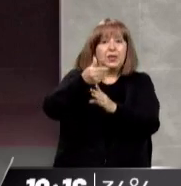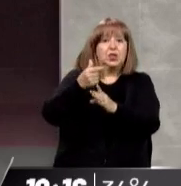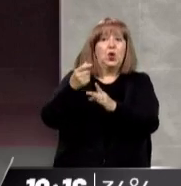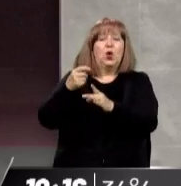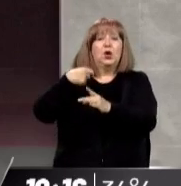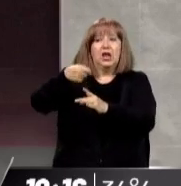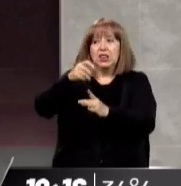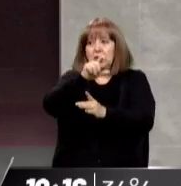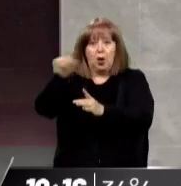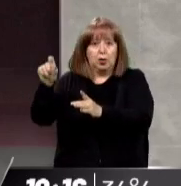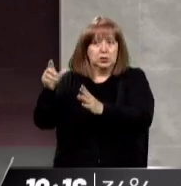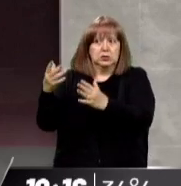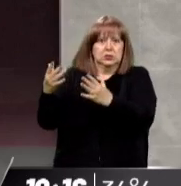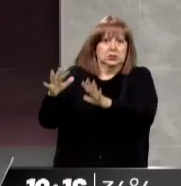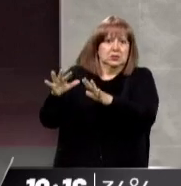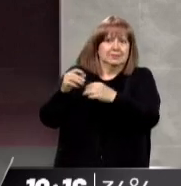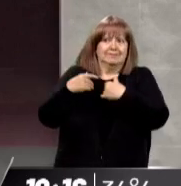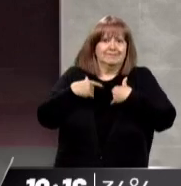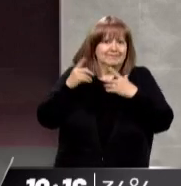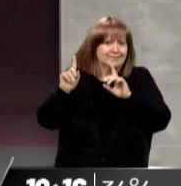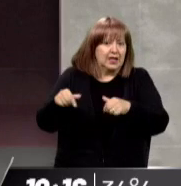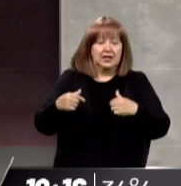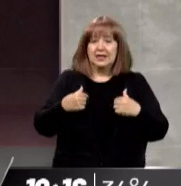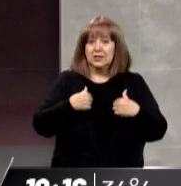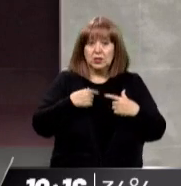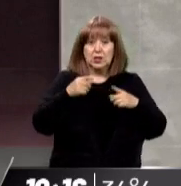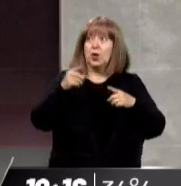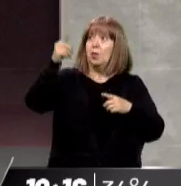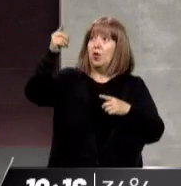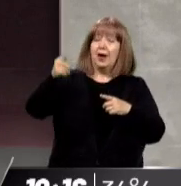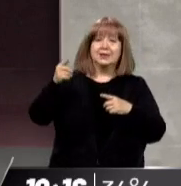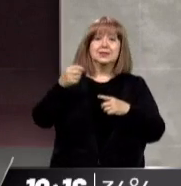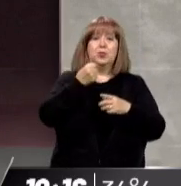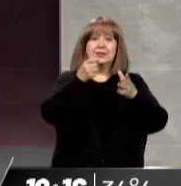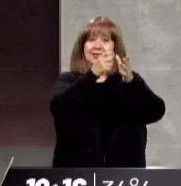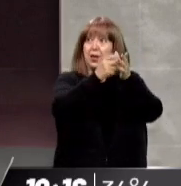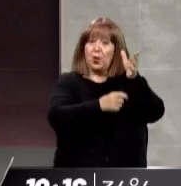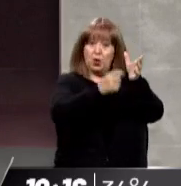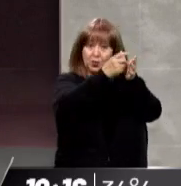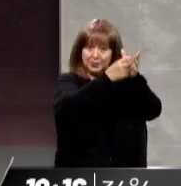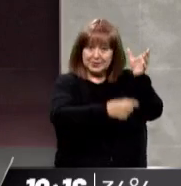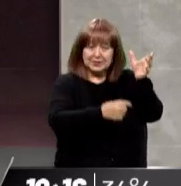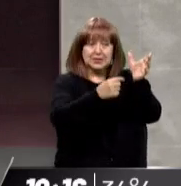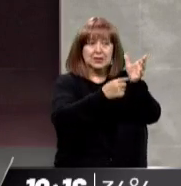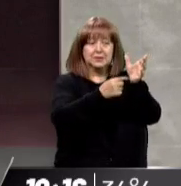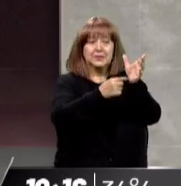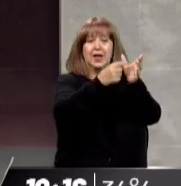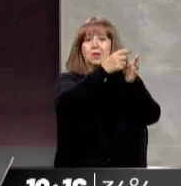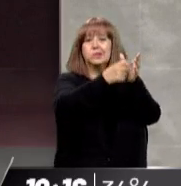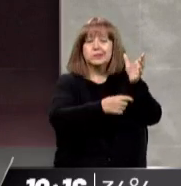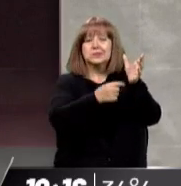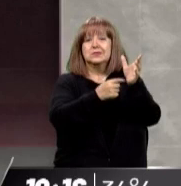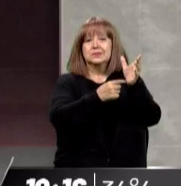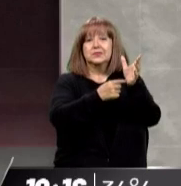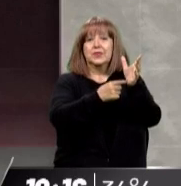crédito, lo que quieran. Claro, exactamente. Carta blanca. Y además ahí podemos ver qué dispositivos tienen abierta nuestra cuenta. Si ingresamos ahí, vamos a poder ver si está